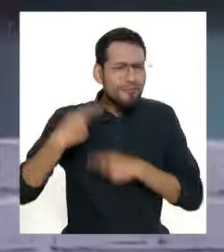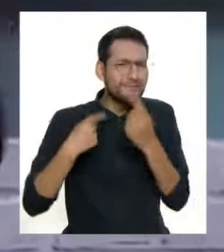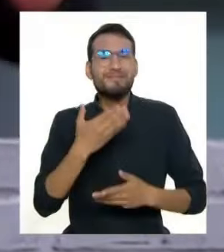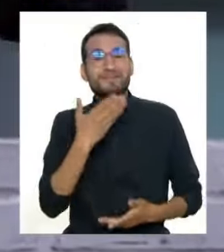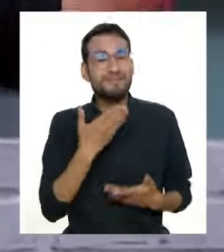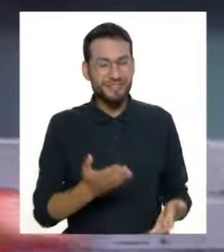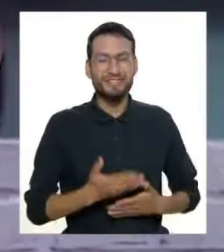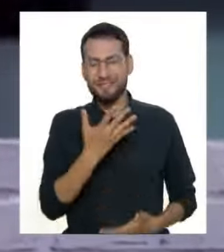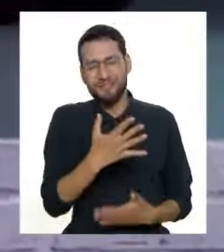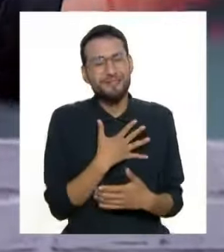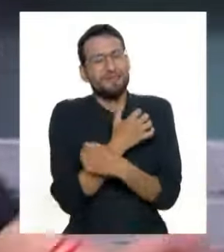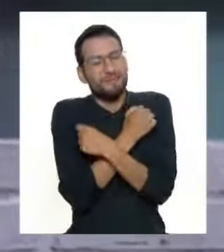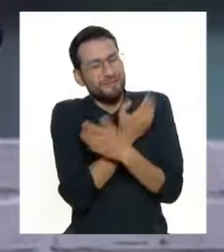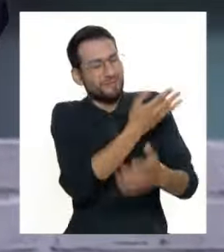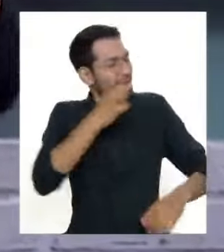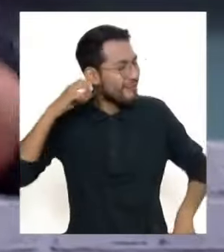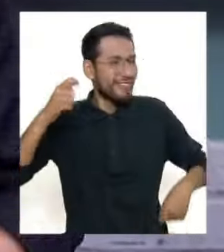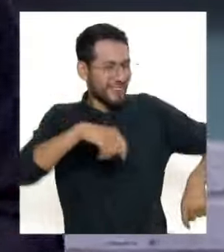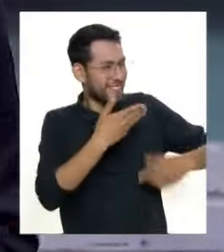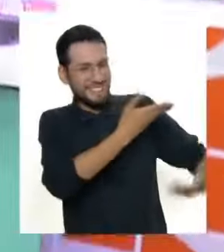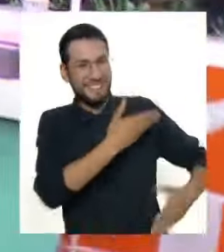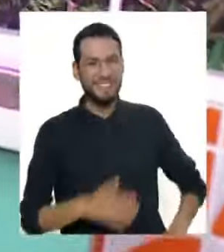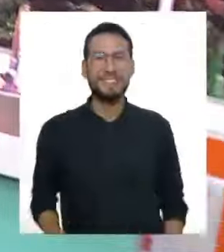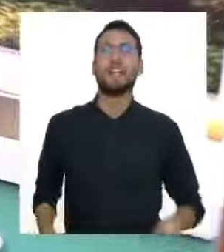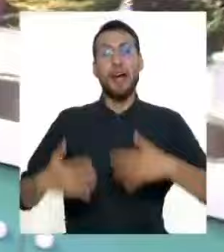días es mi querido Pinzu.